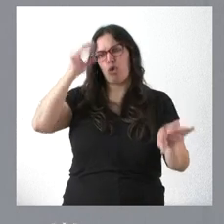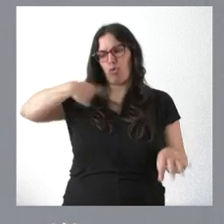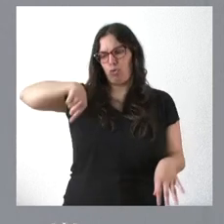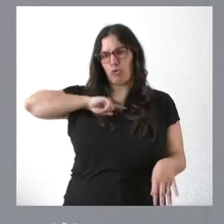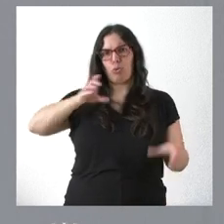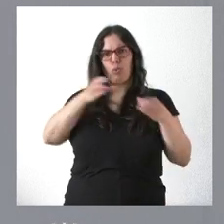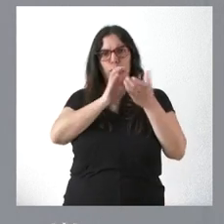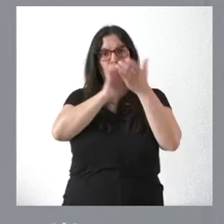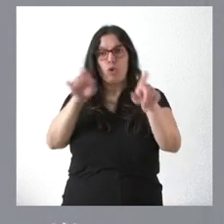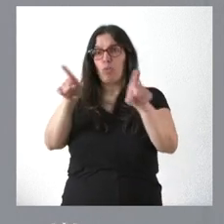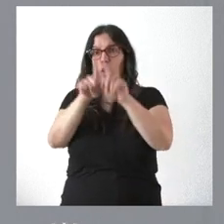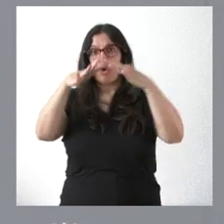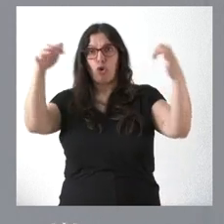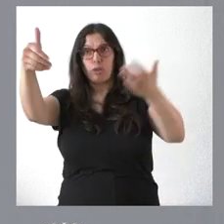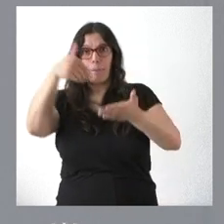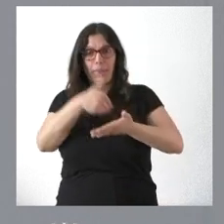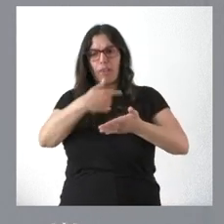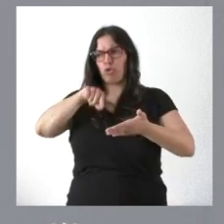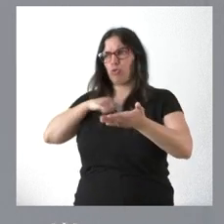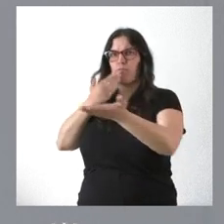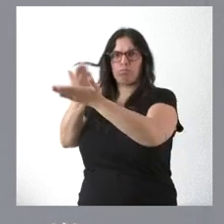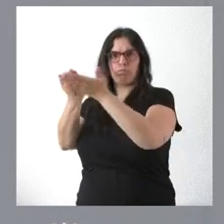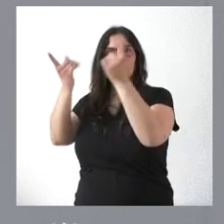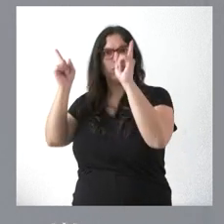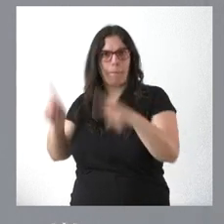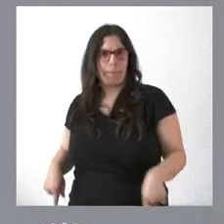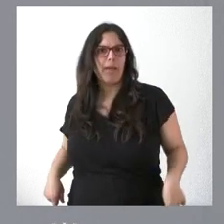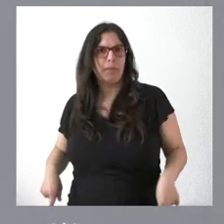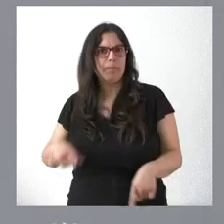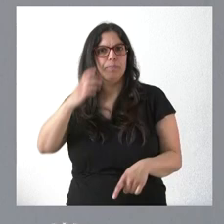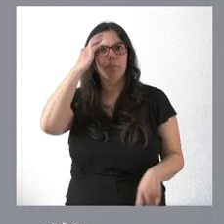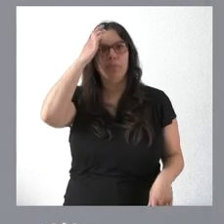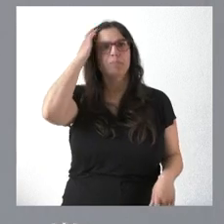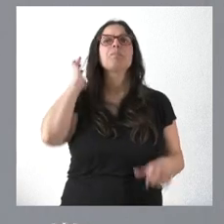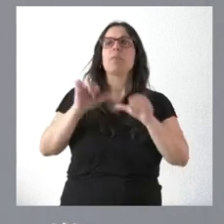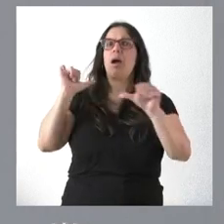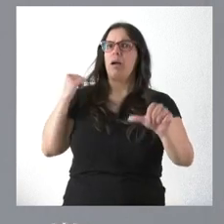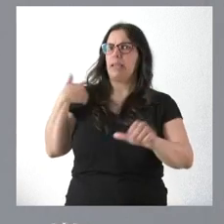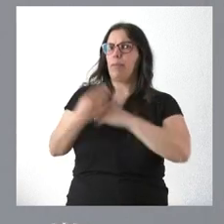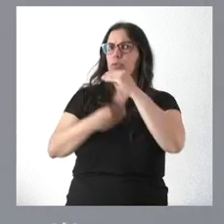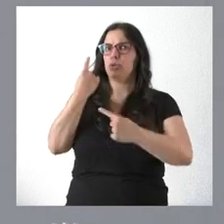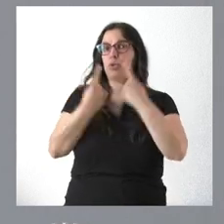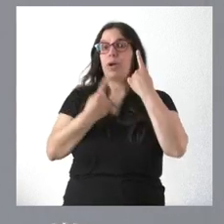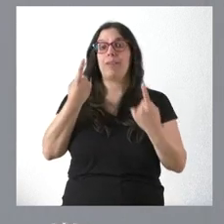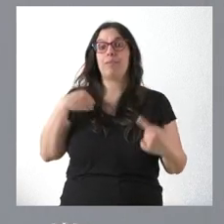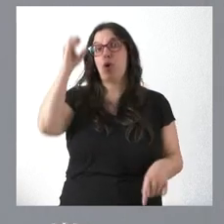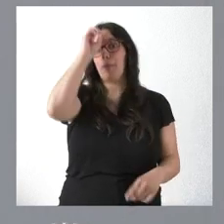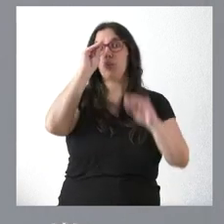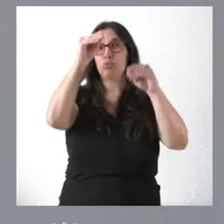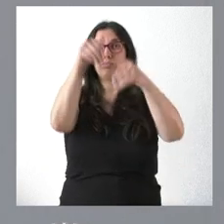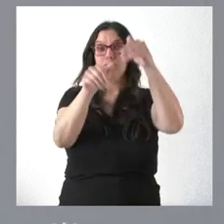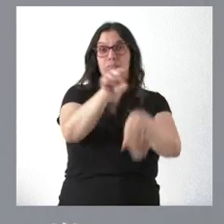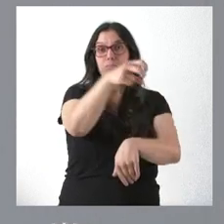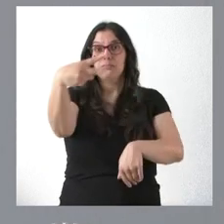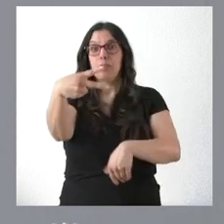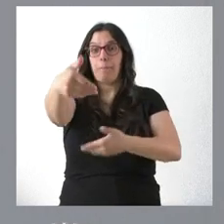donde, igual que lo han pedido las Cortes, nosotros, lógicamente, también lo hemos hecho en alguna ocasión. Y esta posición de las Cortes se dirige hacia la Junta de Castilla y